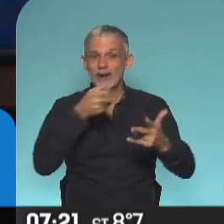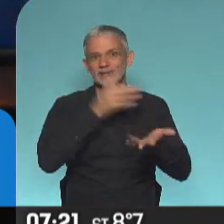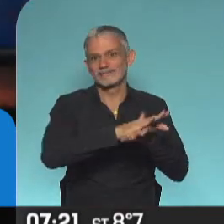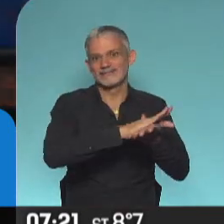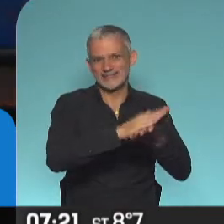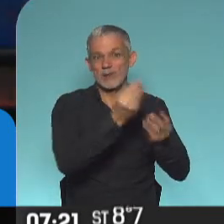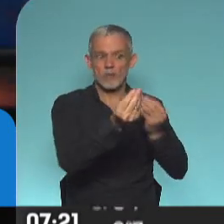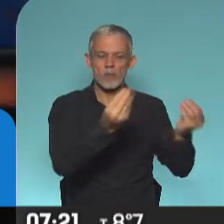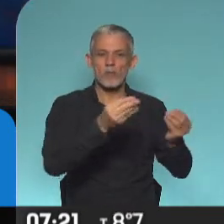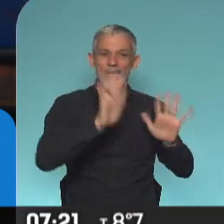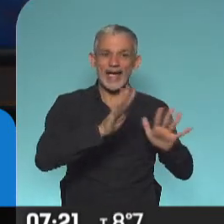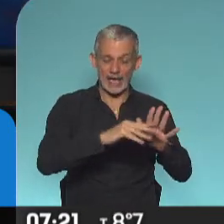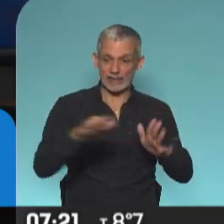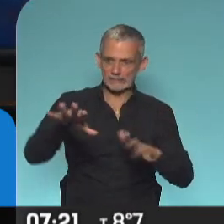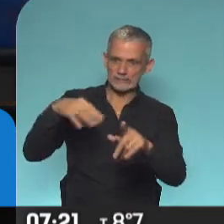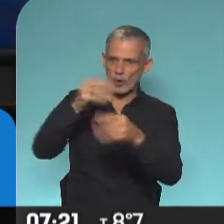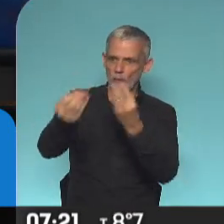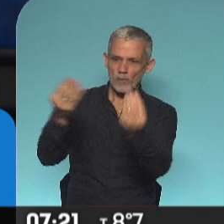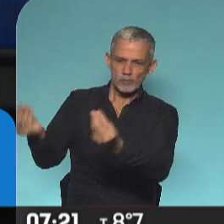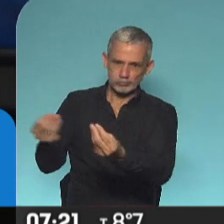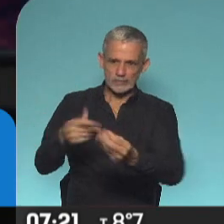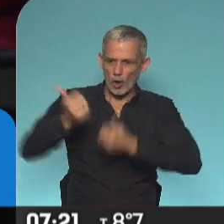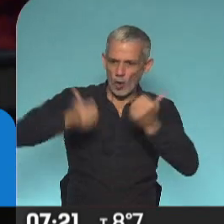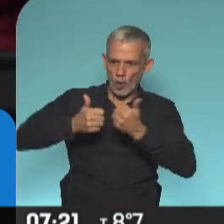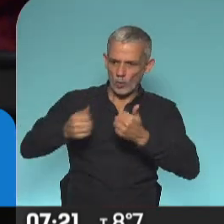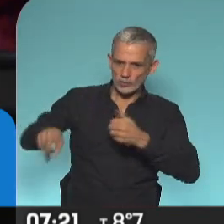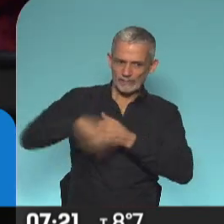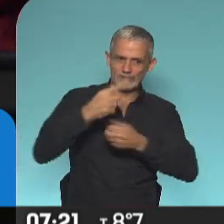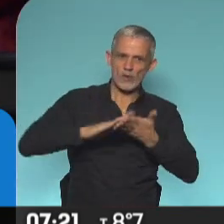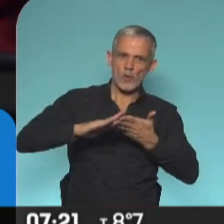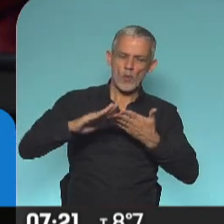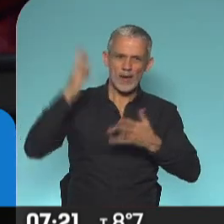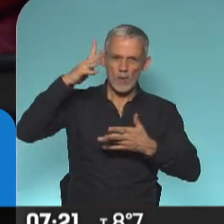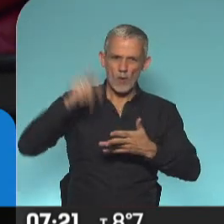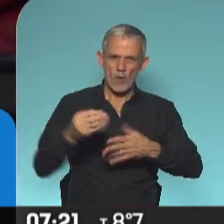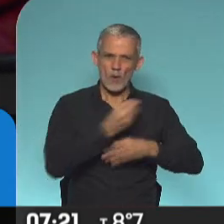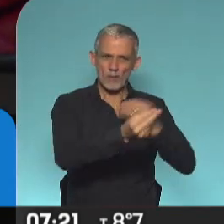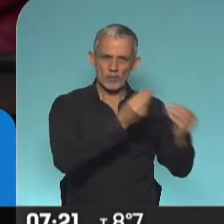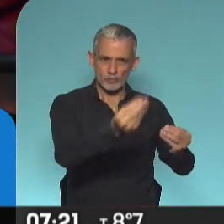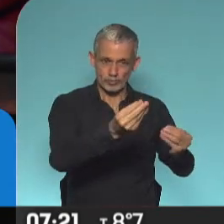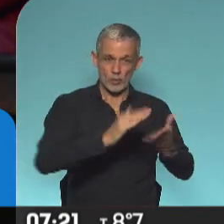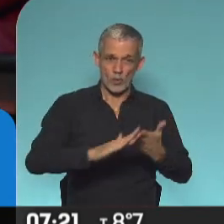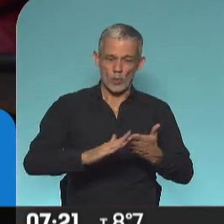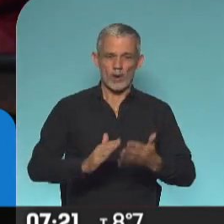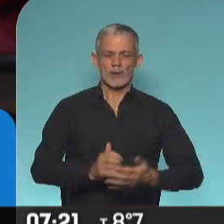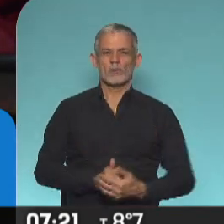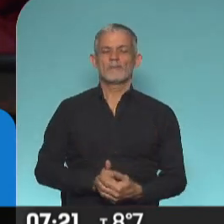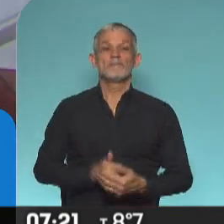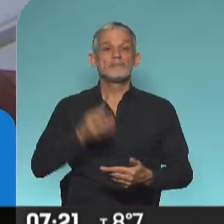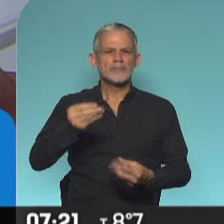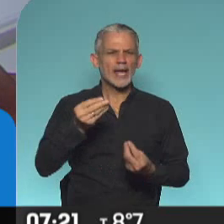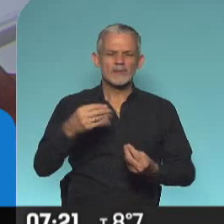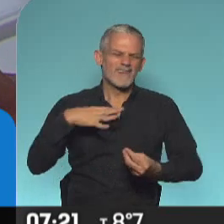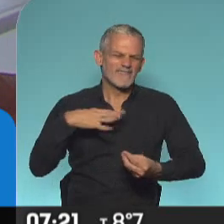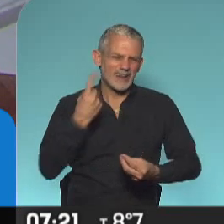un reacomodamiento de qué concursos, de qué causas, de qué cargos se van a ocupar y cuáles van a quedar vacíos. La del estribo que me